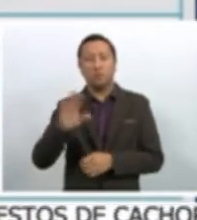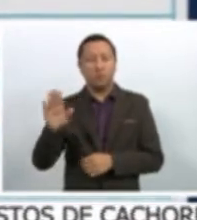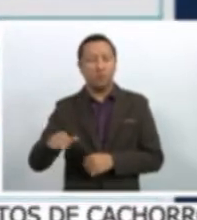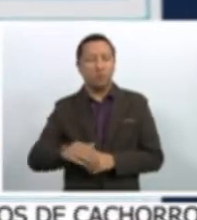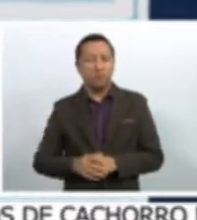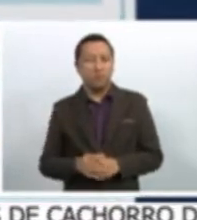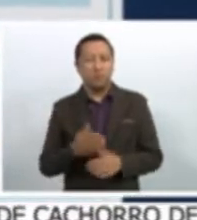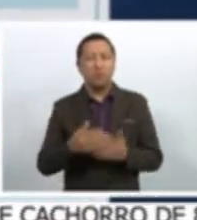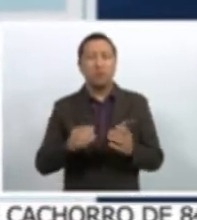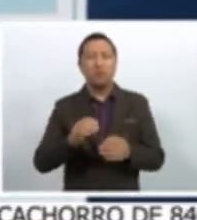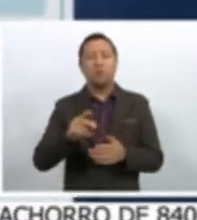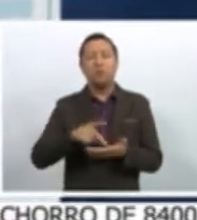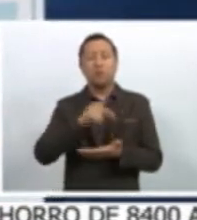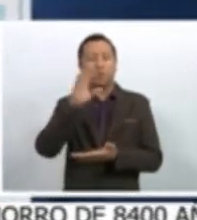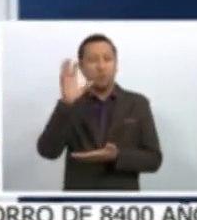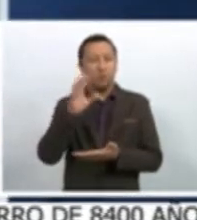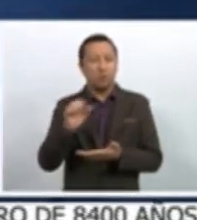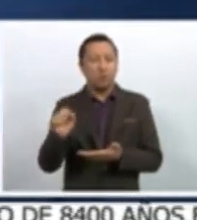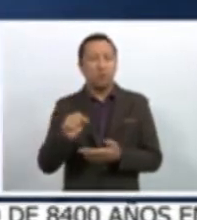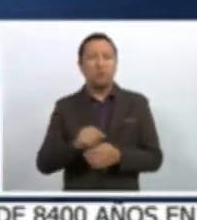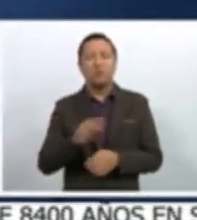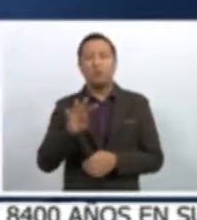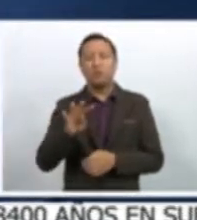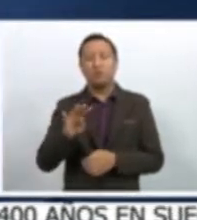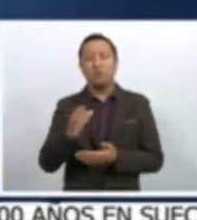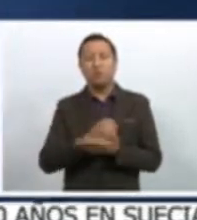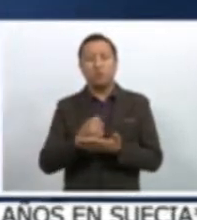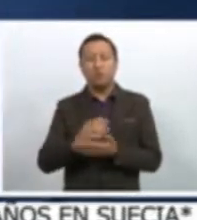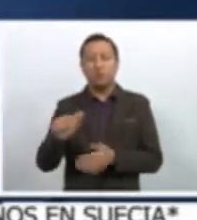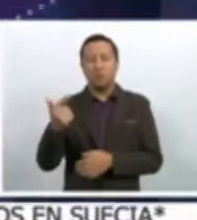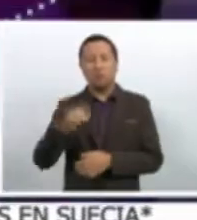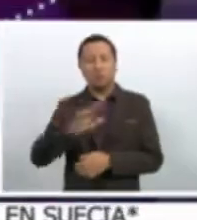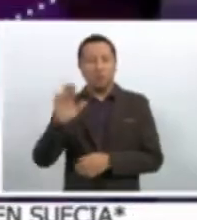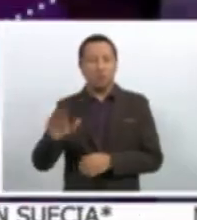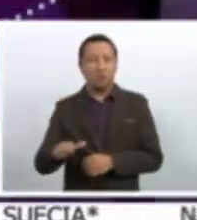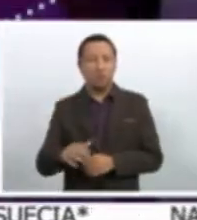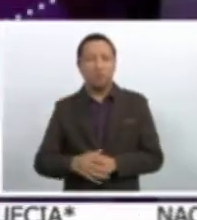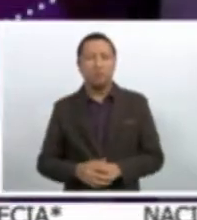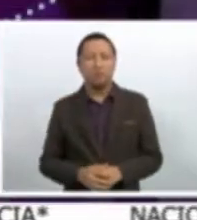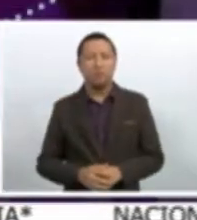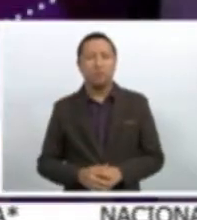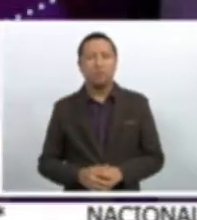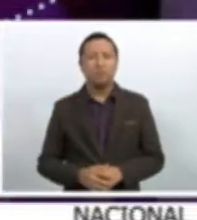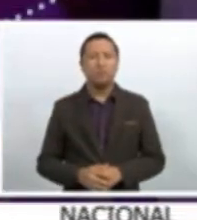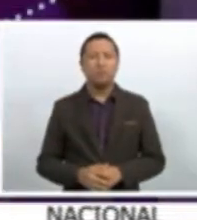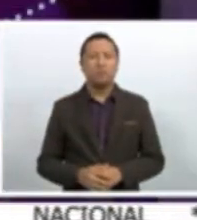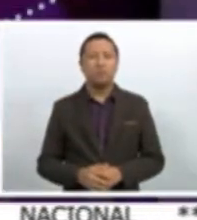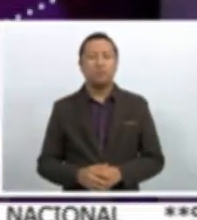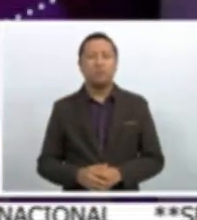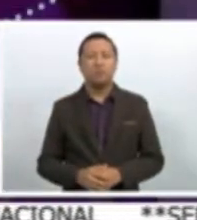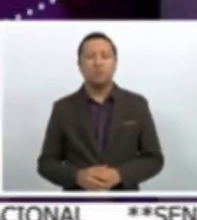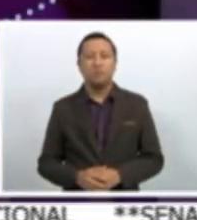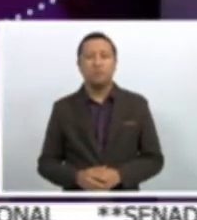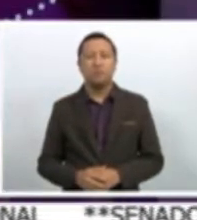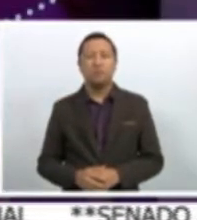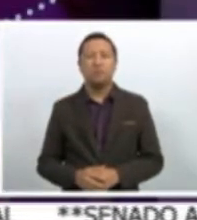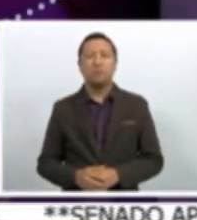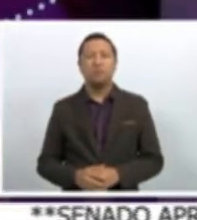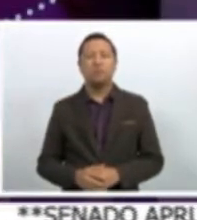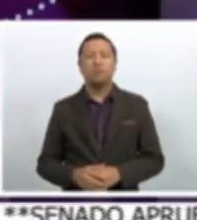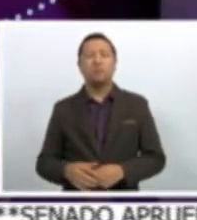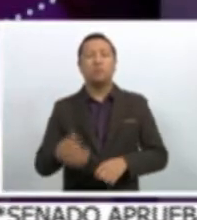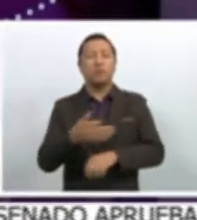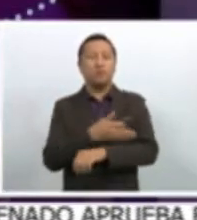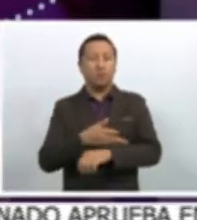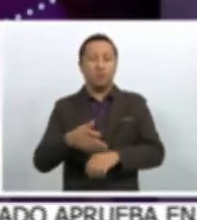con 32 casos confirmados, 19 recuperados y 12 defunciones. Y en más del tema, le informo que una familia chetumaleña